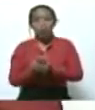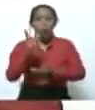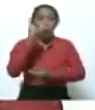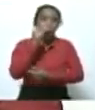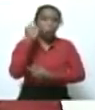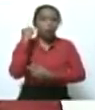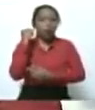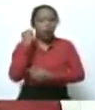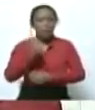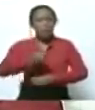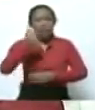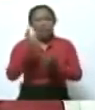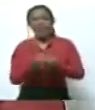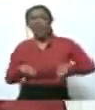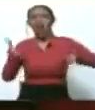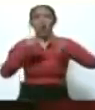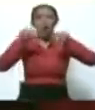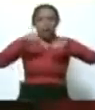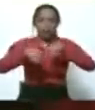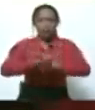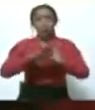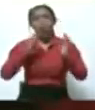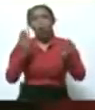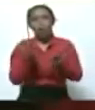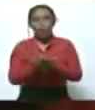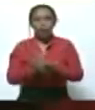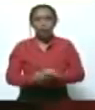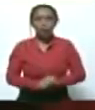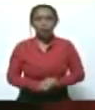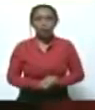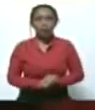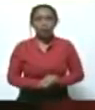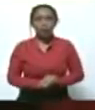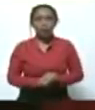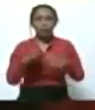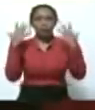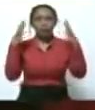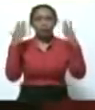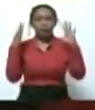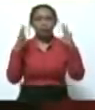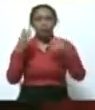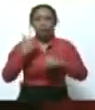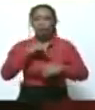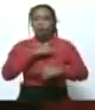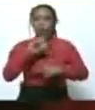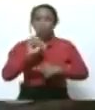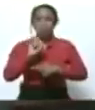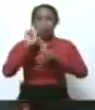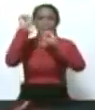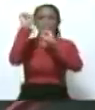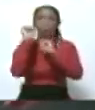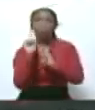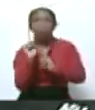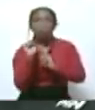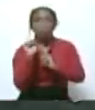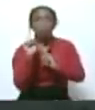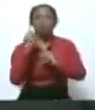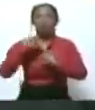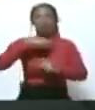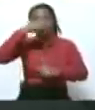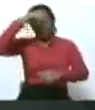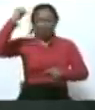las mujeres más valientes de este mundo. Los que no nos rendimos, los que